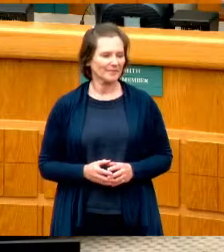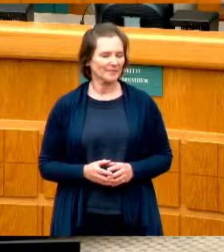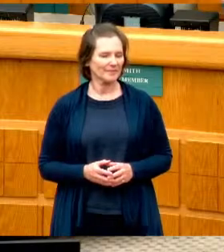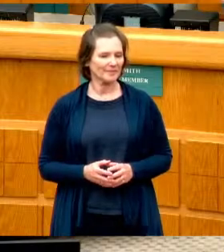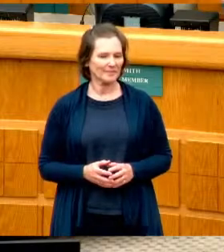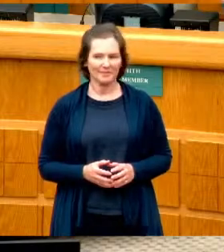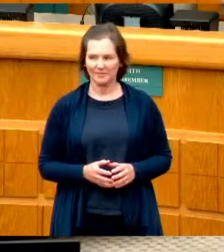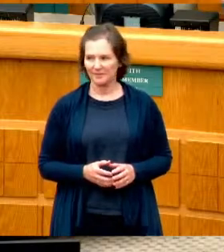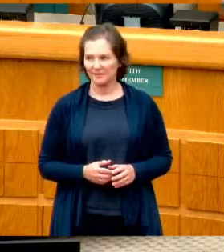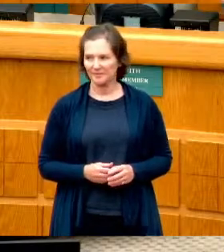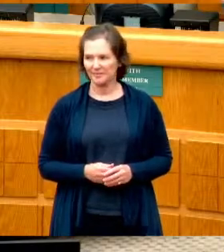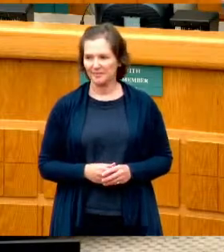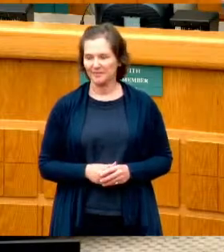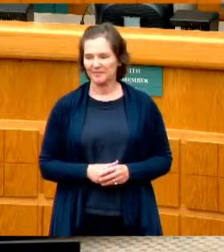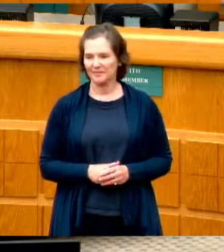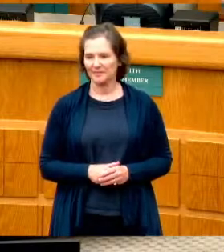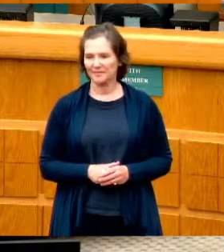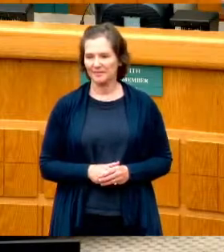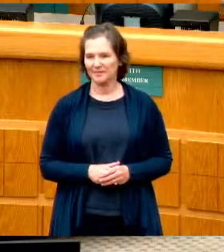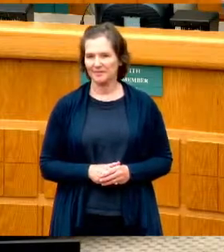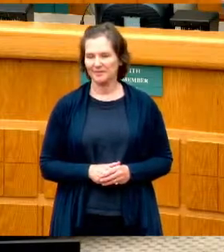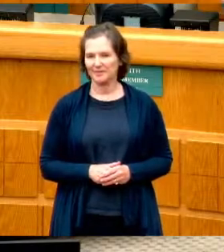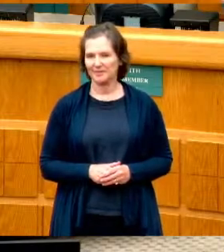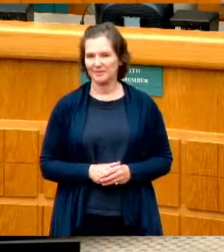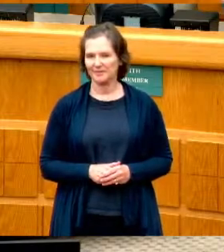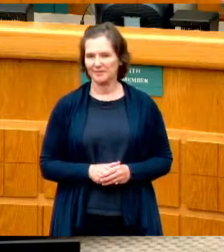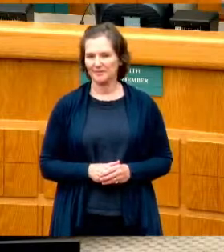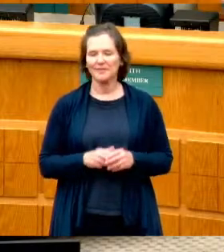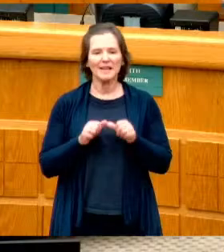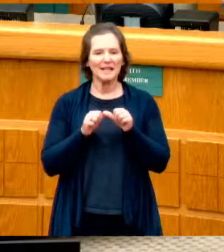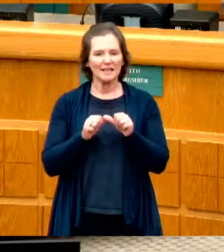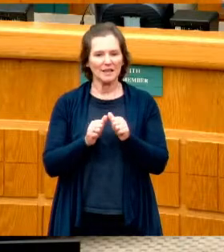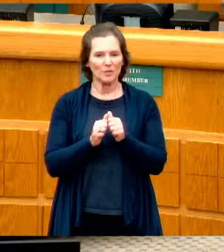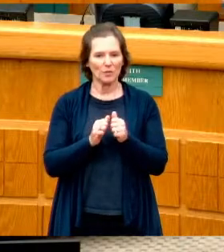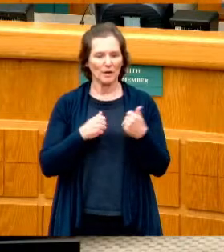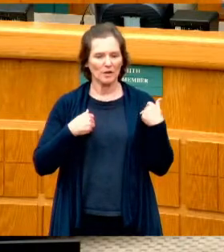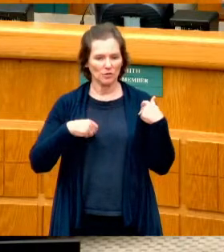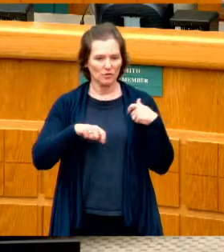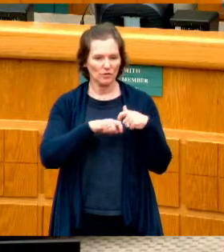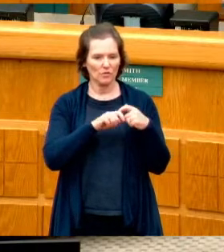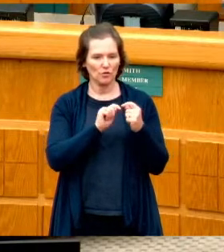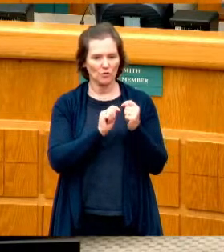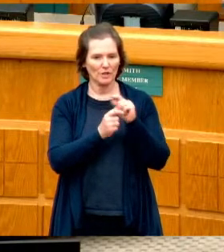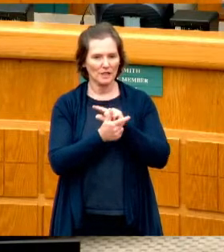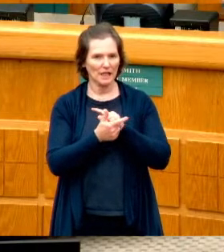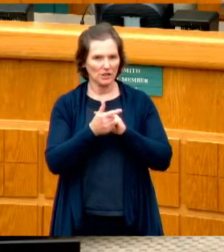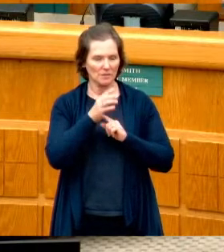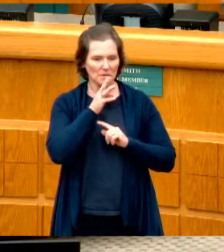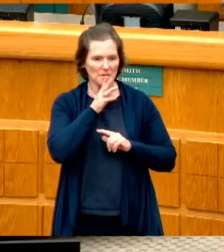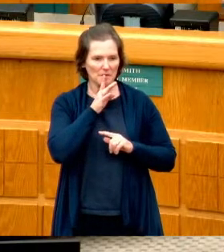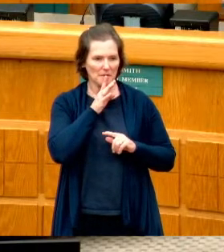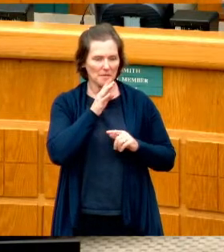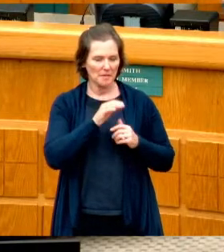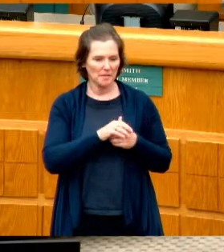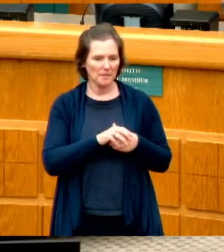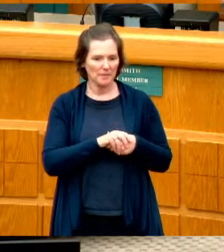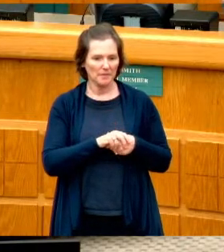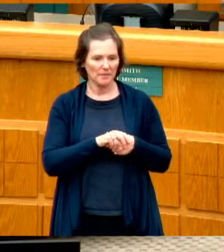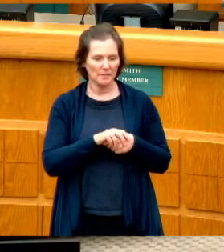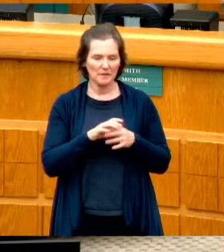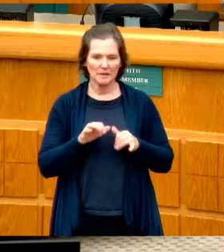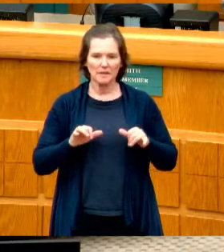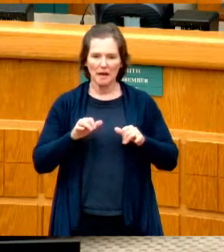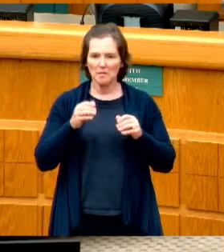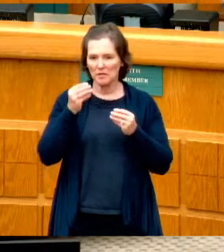transmisión de persona a persona, causar una enfermedad más grave en las personas, responder a los medicamentos que utilizan actualmente para tratar a las personas